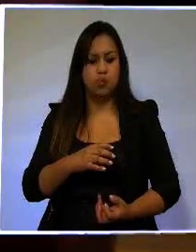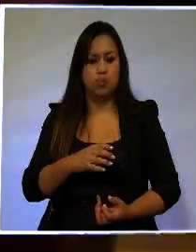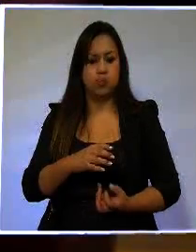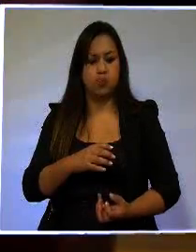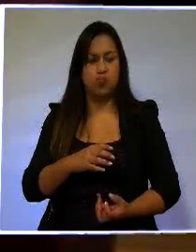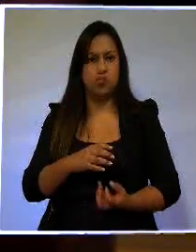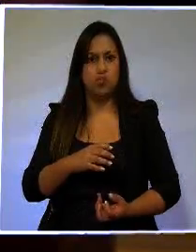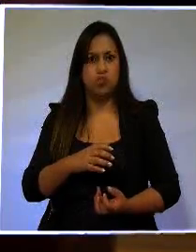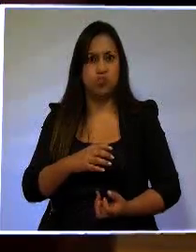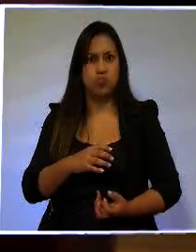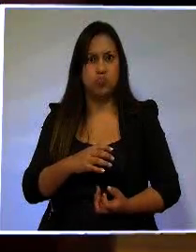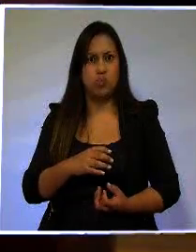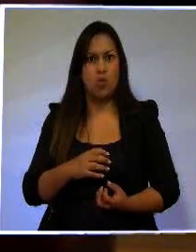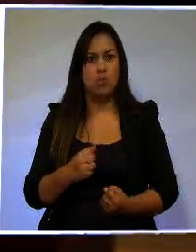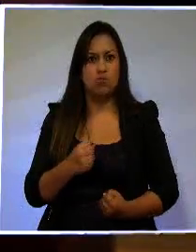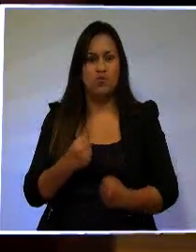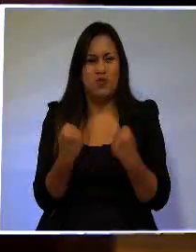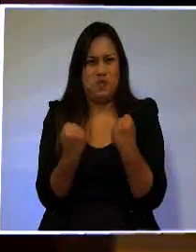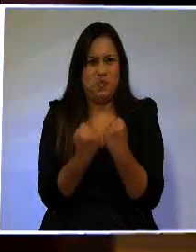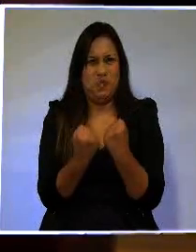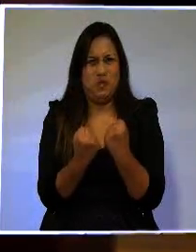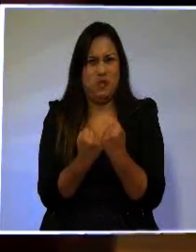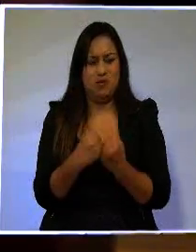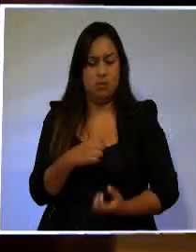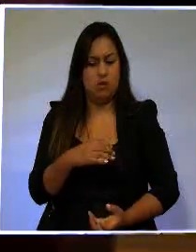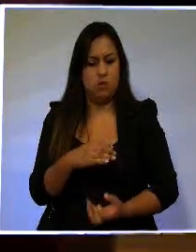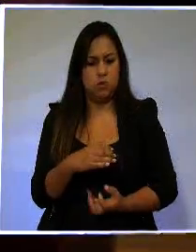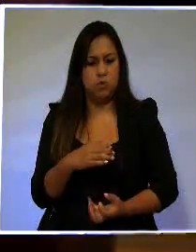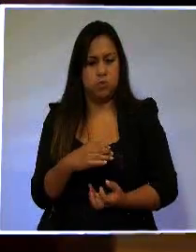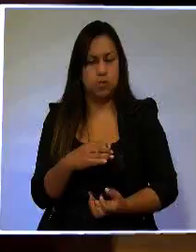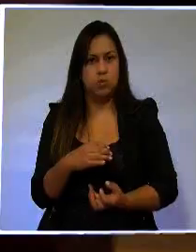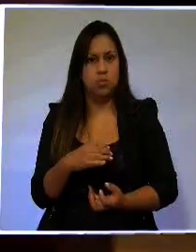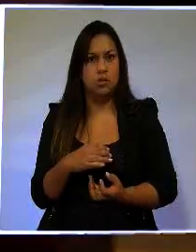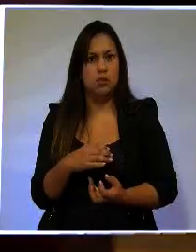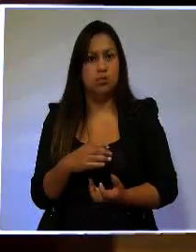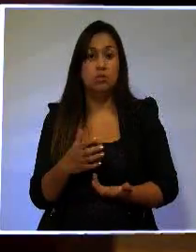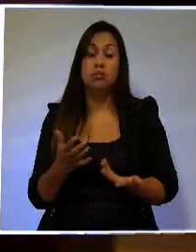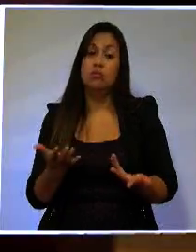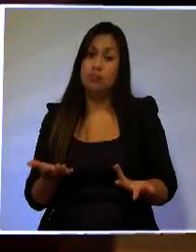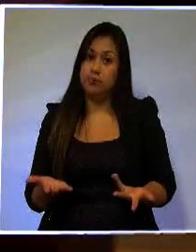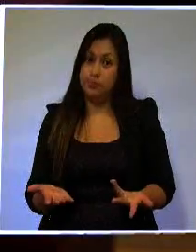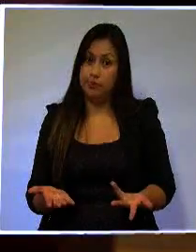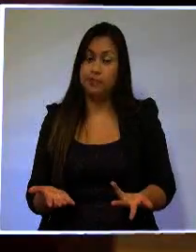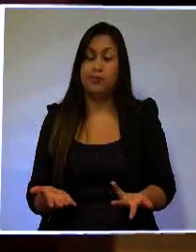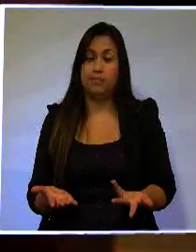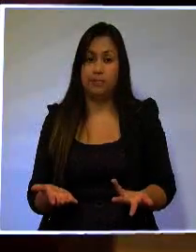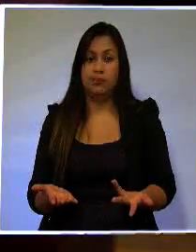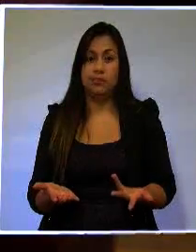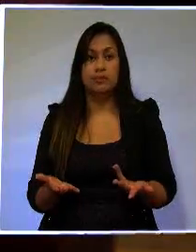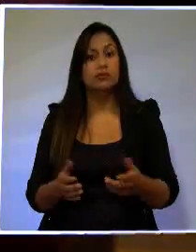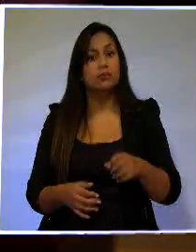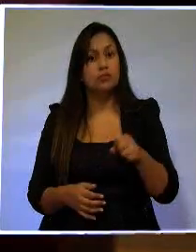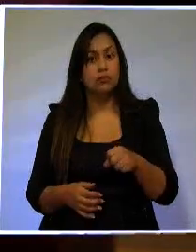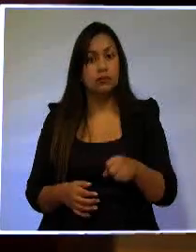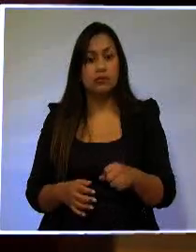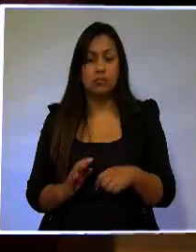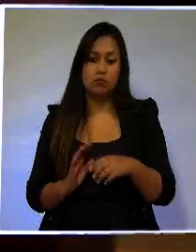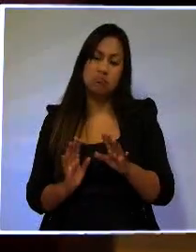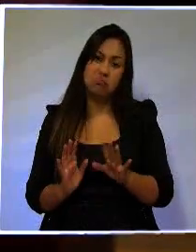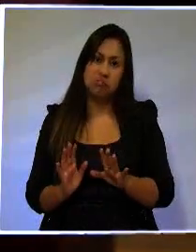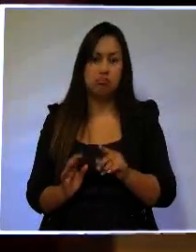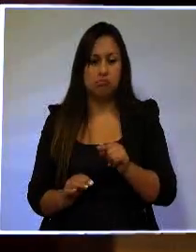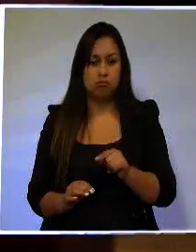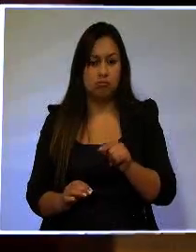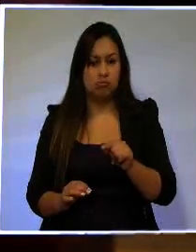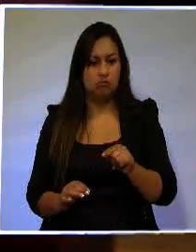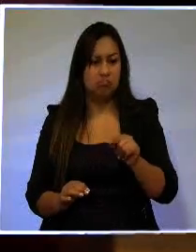es estas estas rupturas y el Son son eventos normalmente con magnitudes menores a 2 grados en escala de